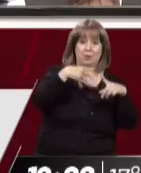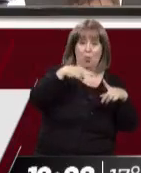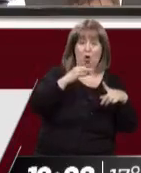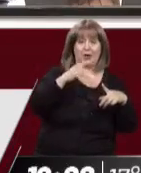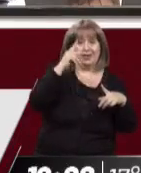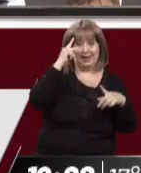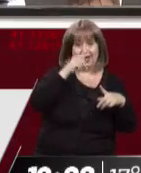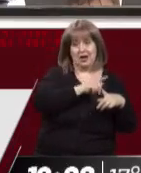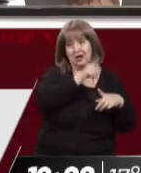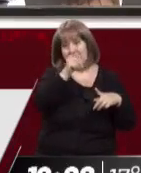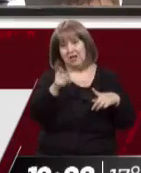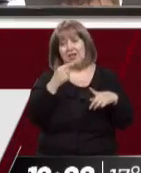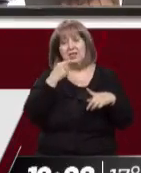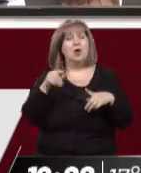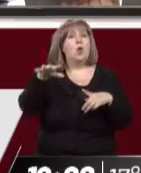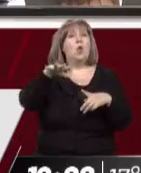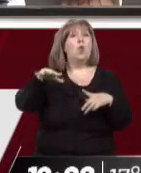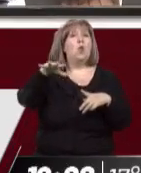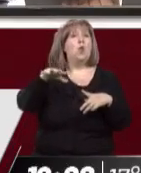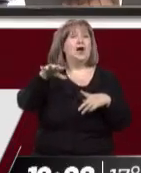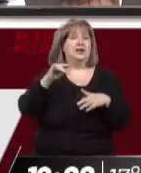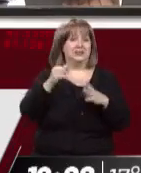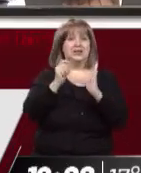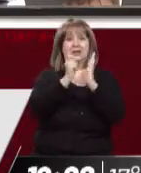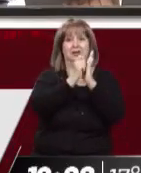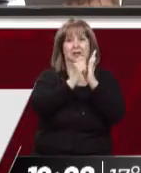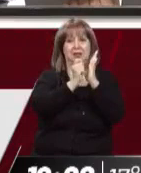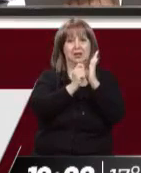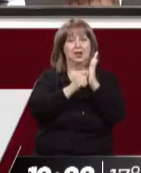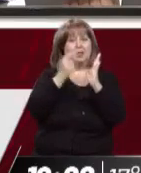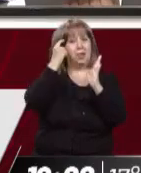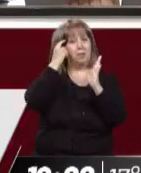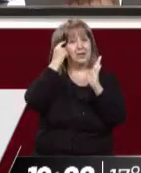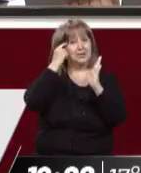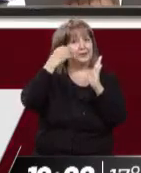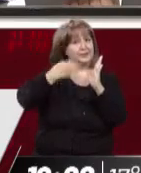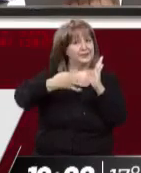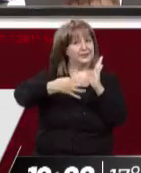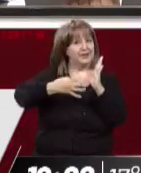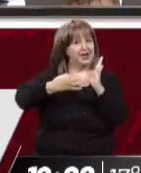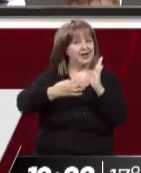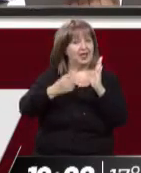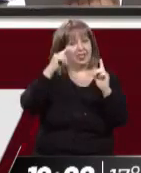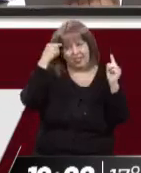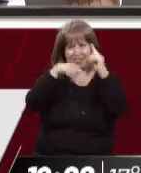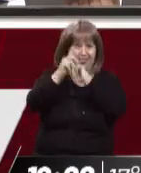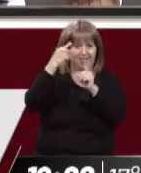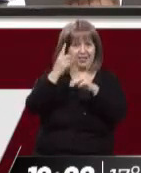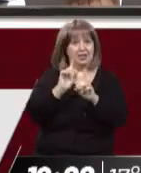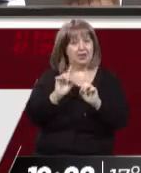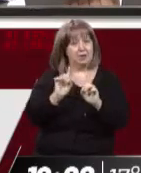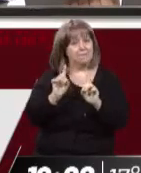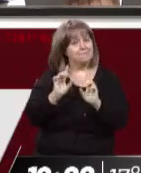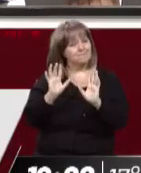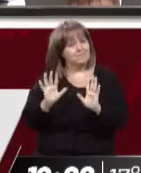bueno, no solamente hay que tener un lugar, sino también después ser coherentes con eso. Y hubo un pase de factura respecto de la falta de apoyo en algunas de